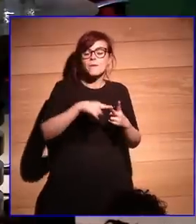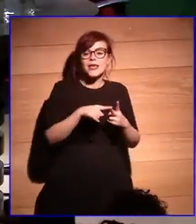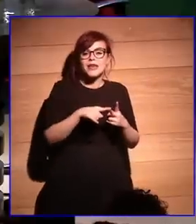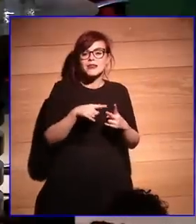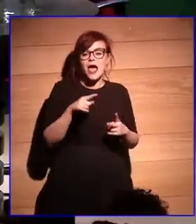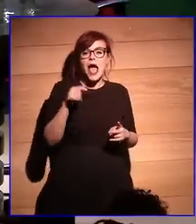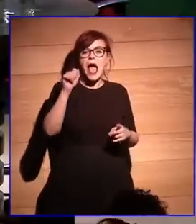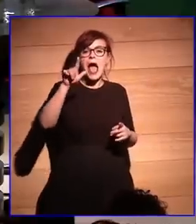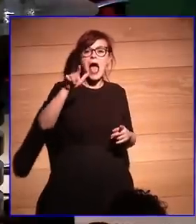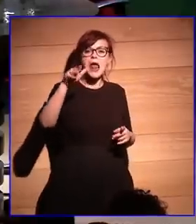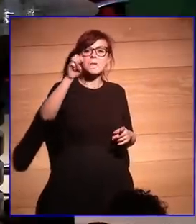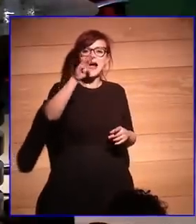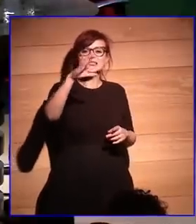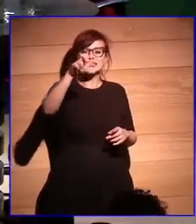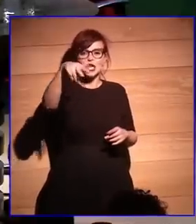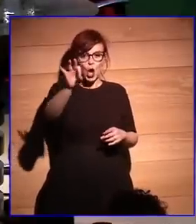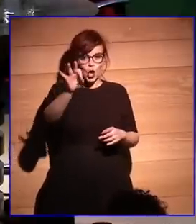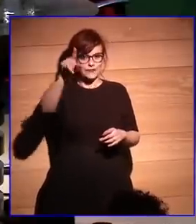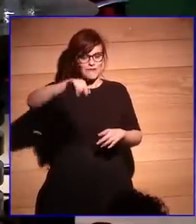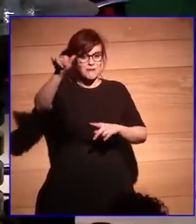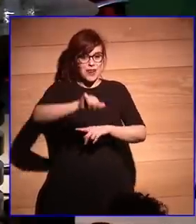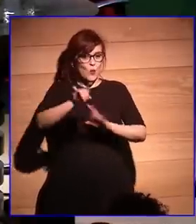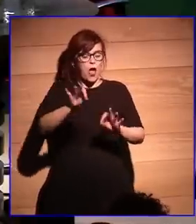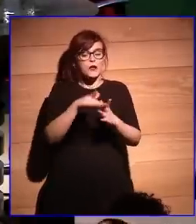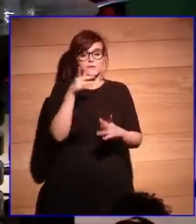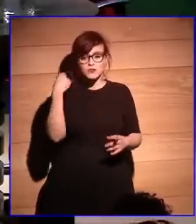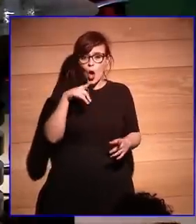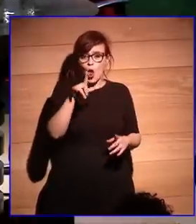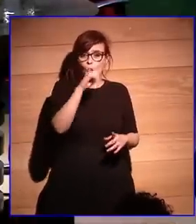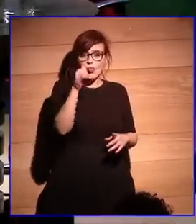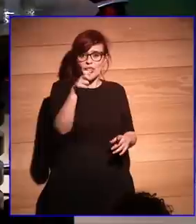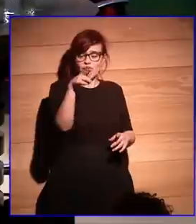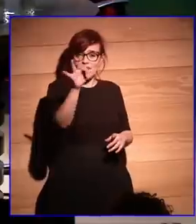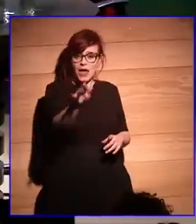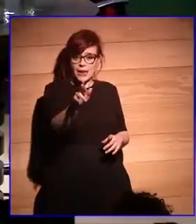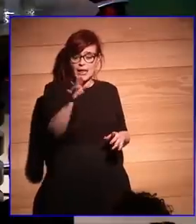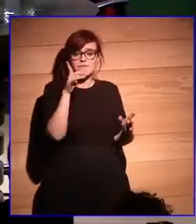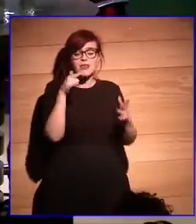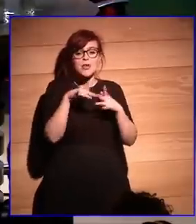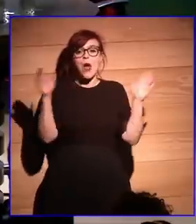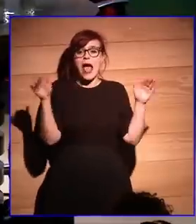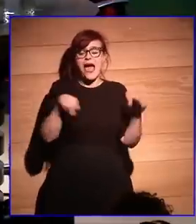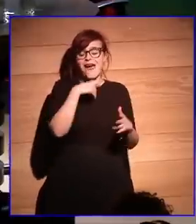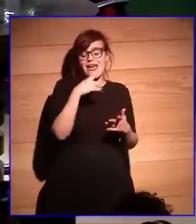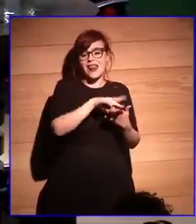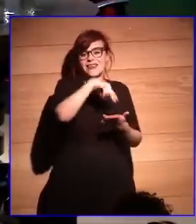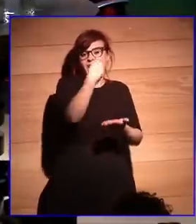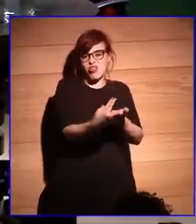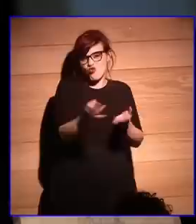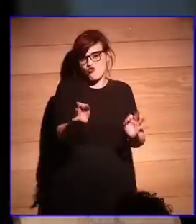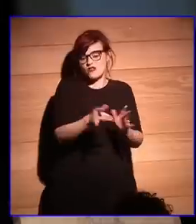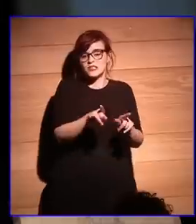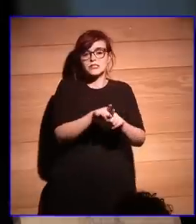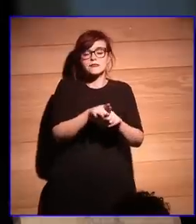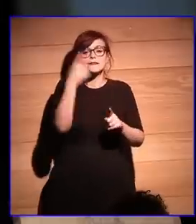en Al Pacino también en esta película en la que también hace de... No, pero el propio Lucifer, ¿no? Bíblicamente como ángel caído, es decir, no tiene